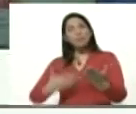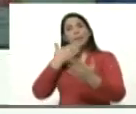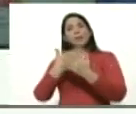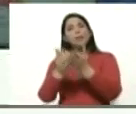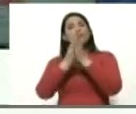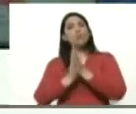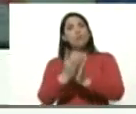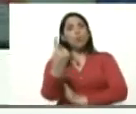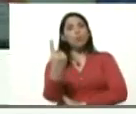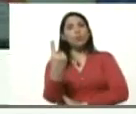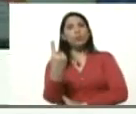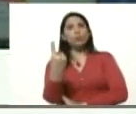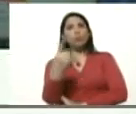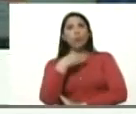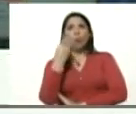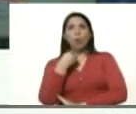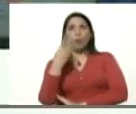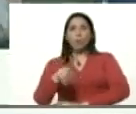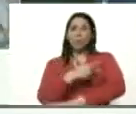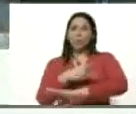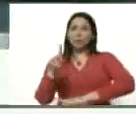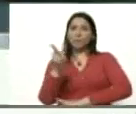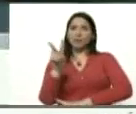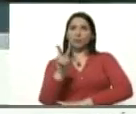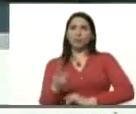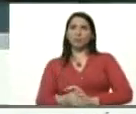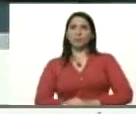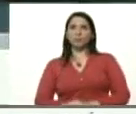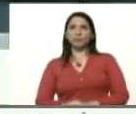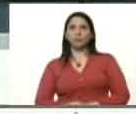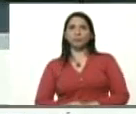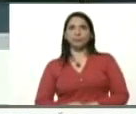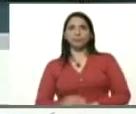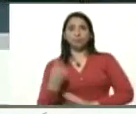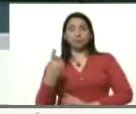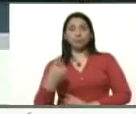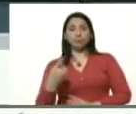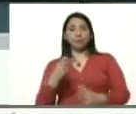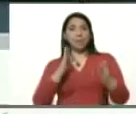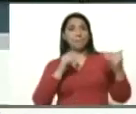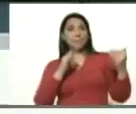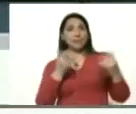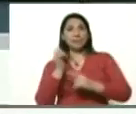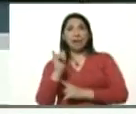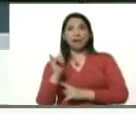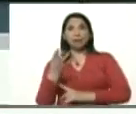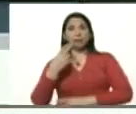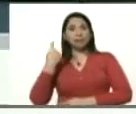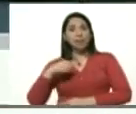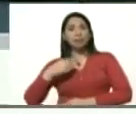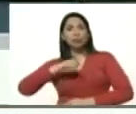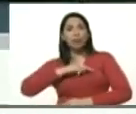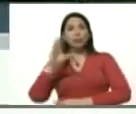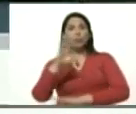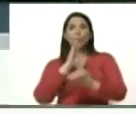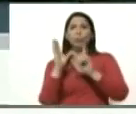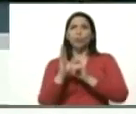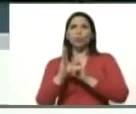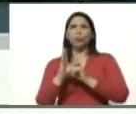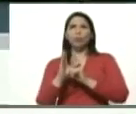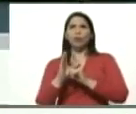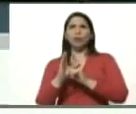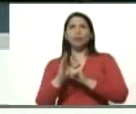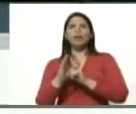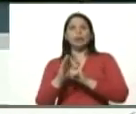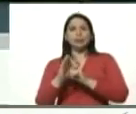a uno de los jóvenes poetas de Venezuela, una de esas esperanzas que tiene nuestra cultura de trascender a través